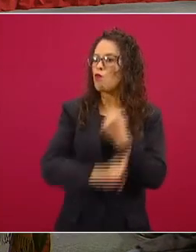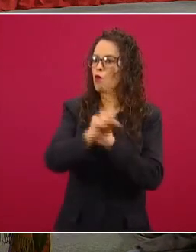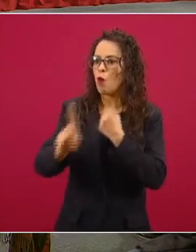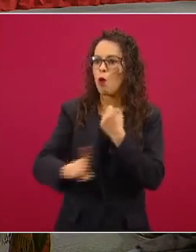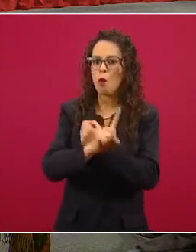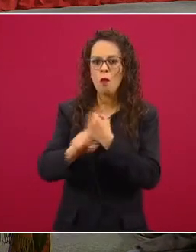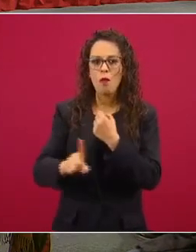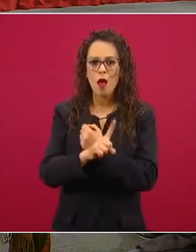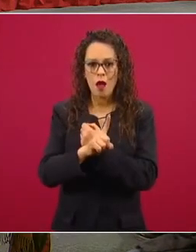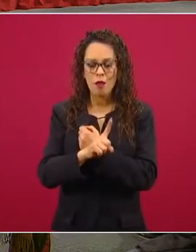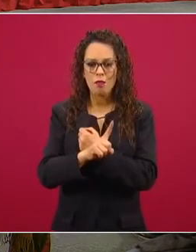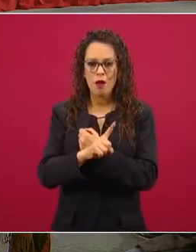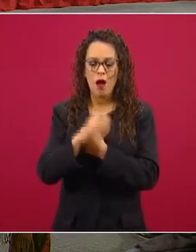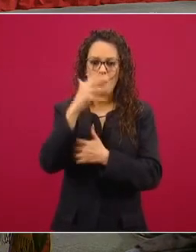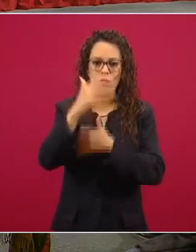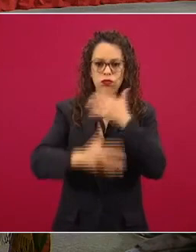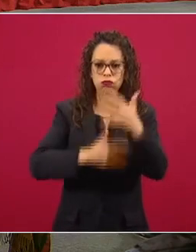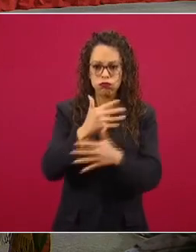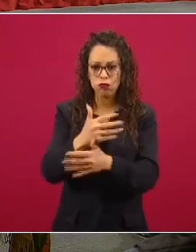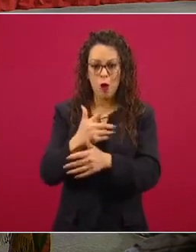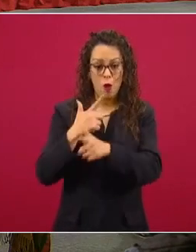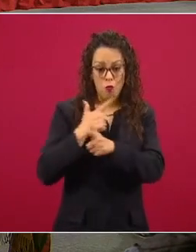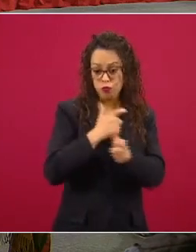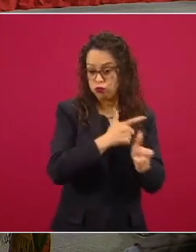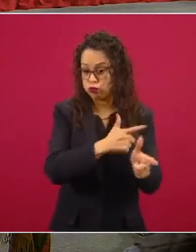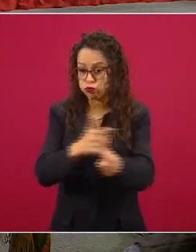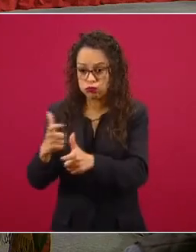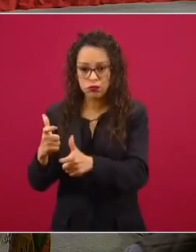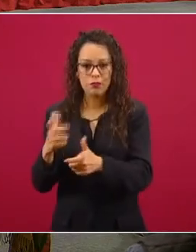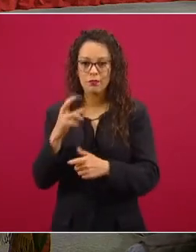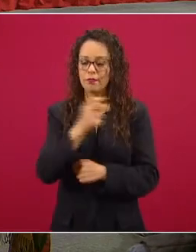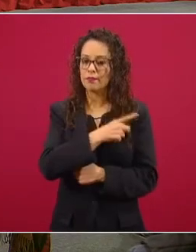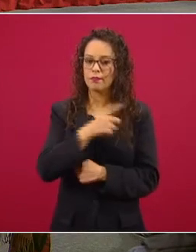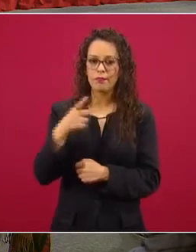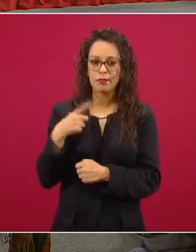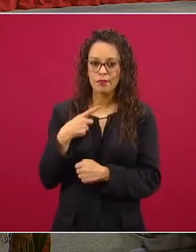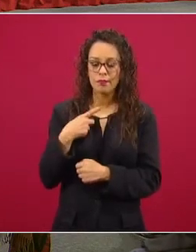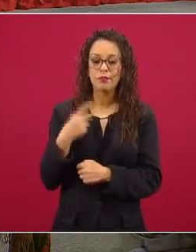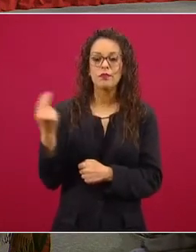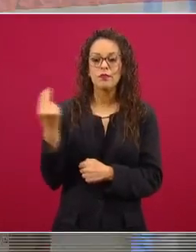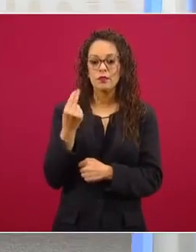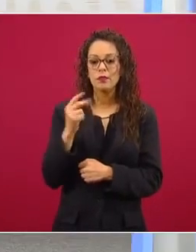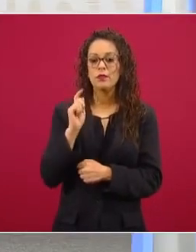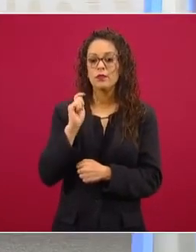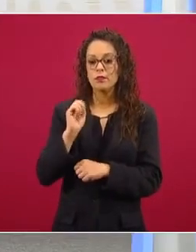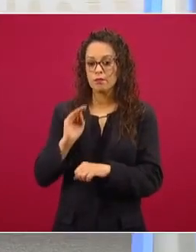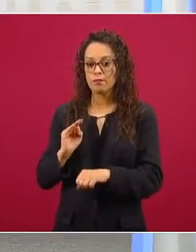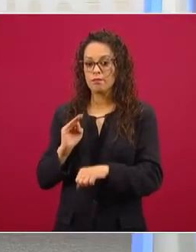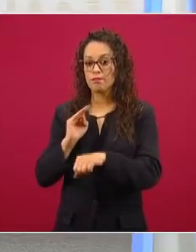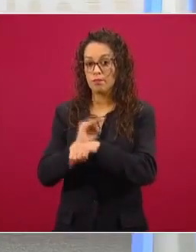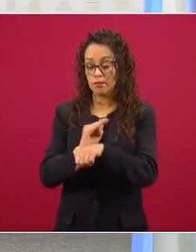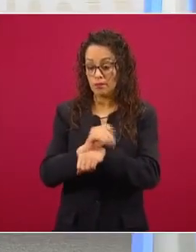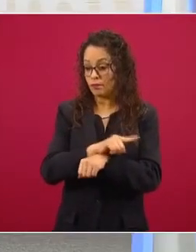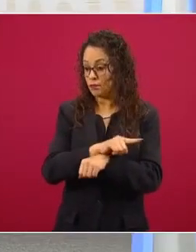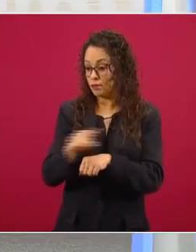Abandonen la absurda pretensión de corregir el mal sin hacer el bien.